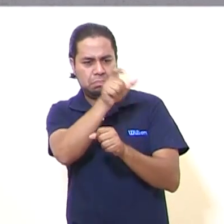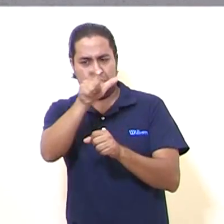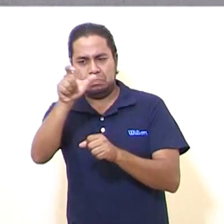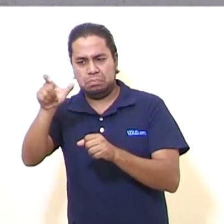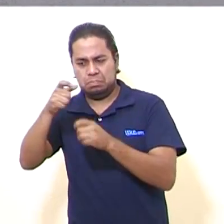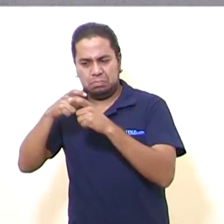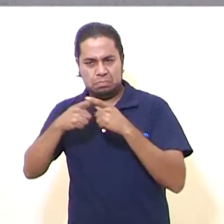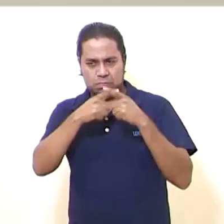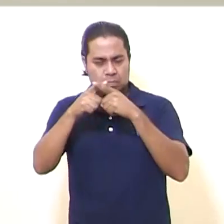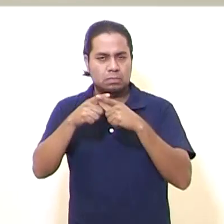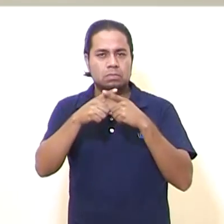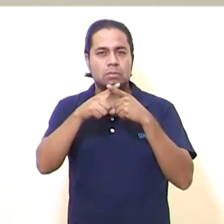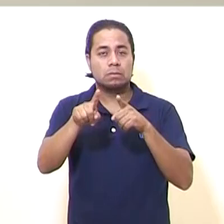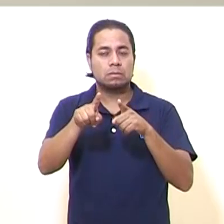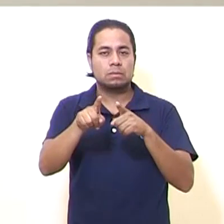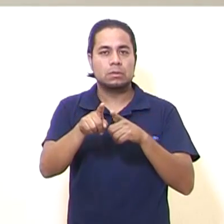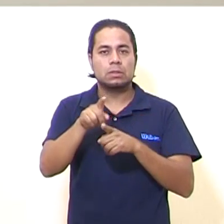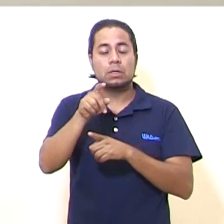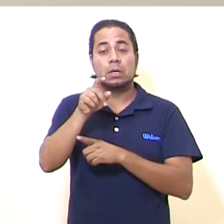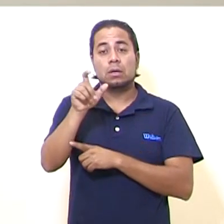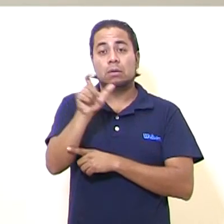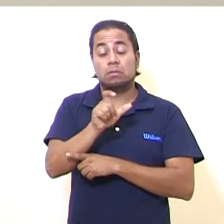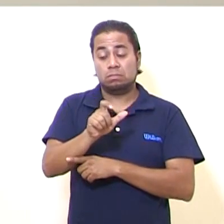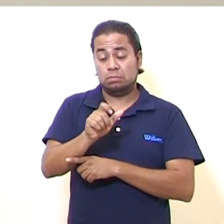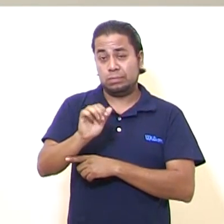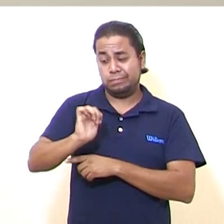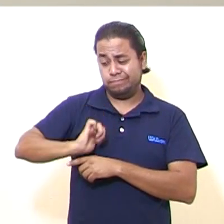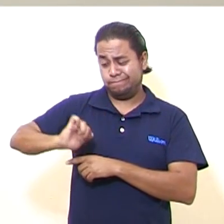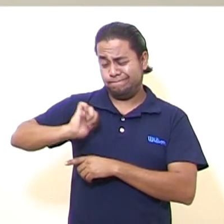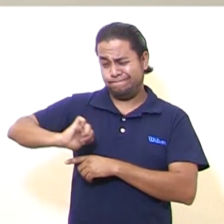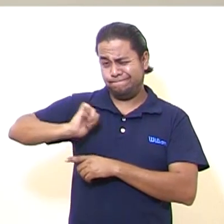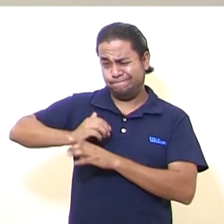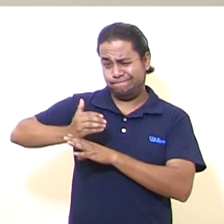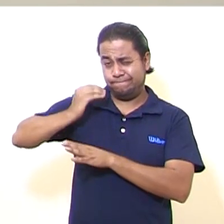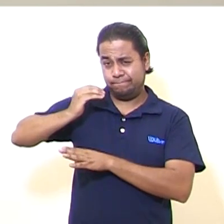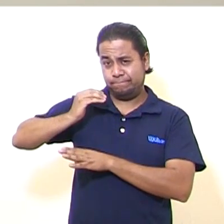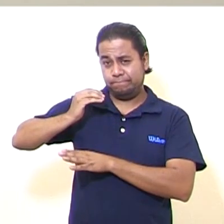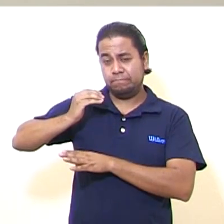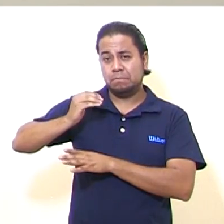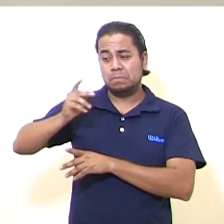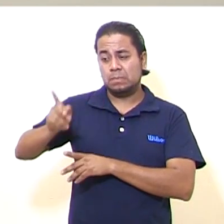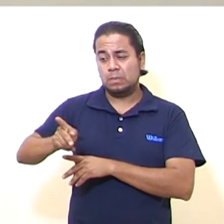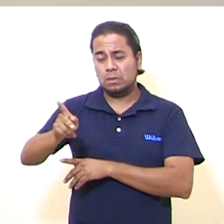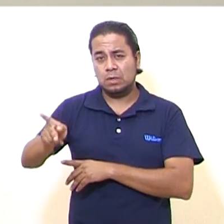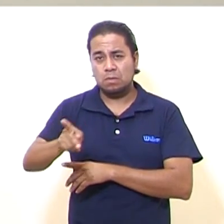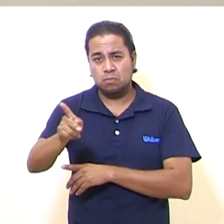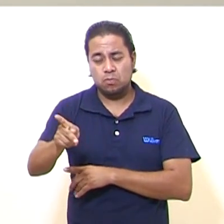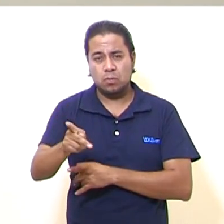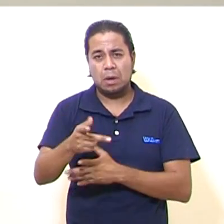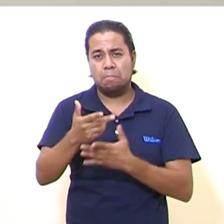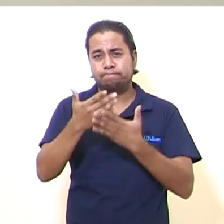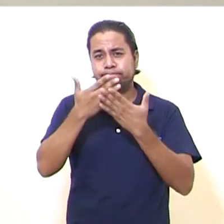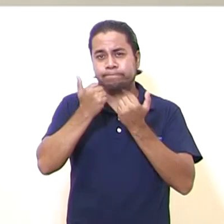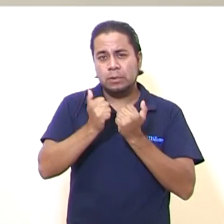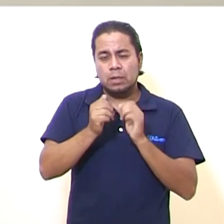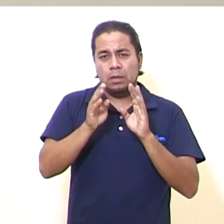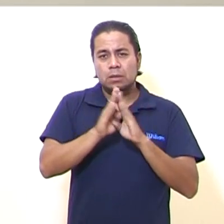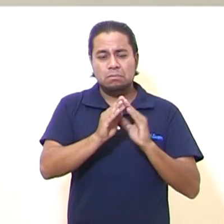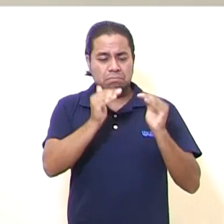pictogramas, en ese entonces, cuando las comunidades todavía eran nómadas y no se podían tener